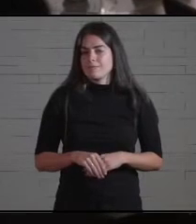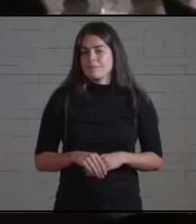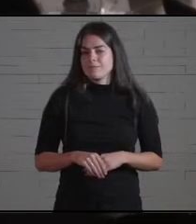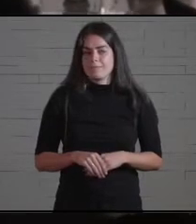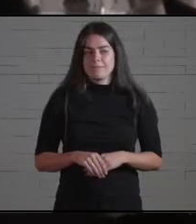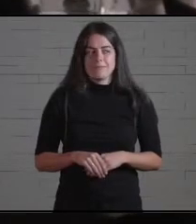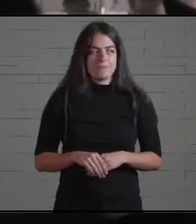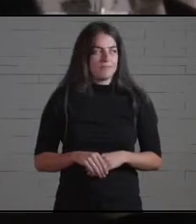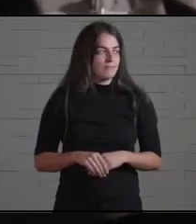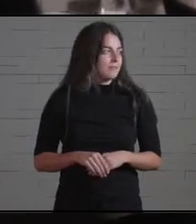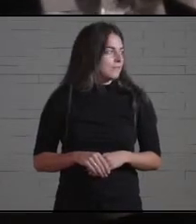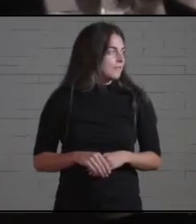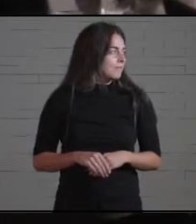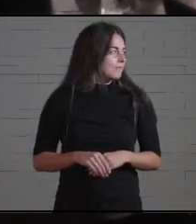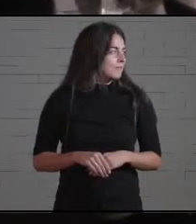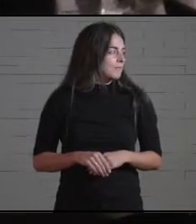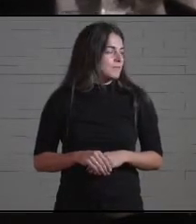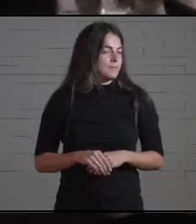Bien.